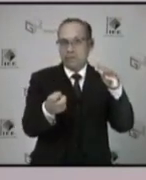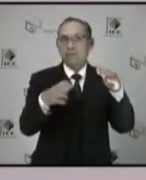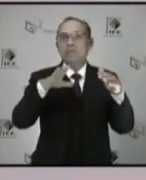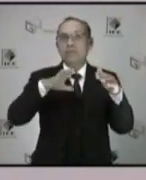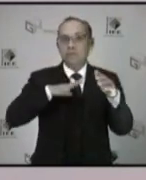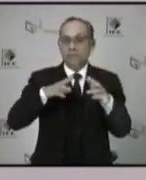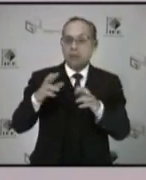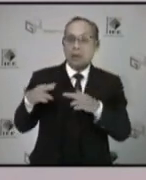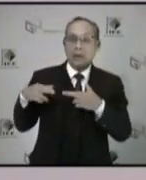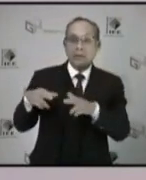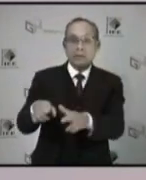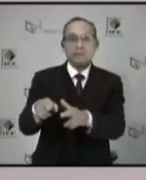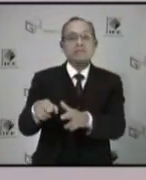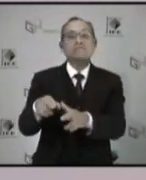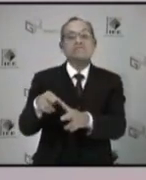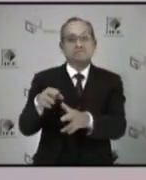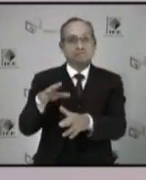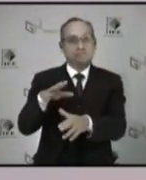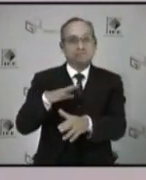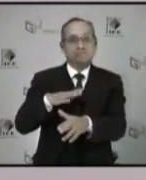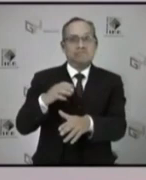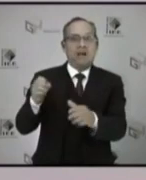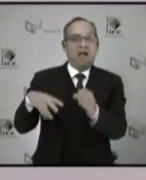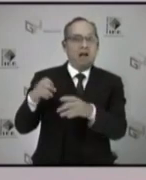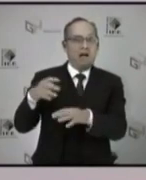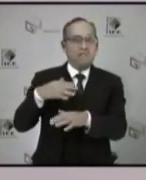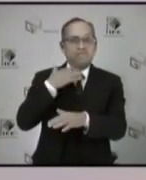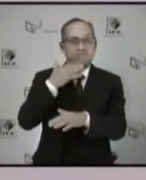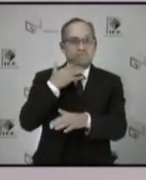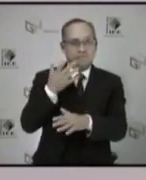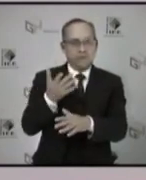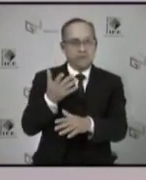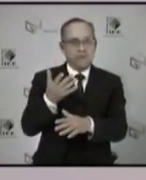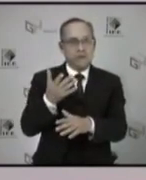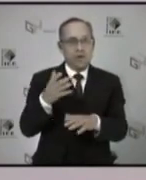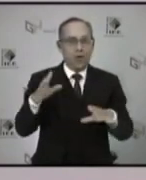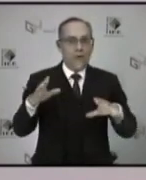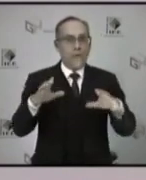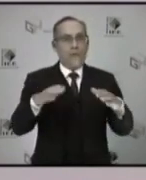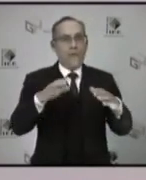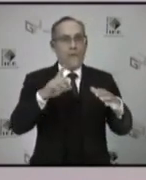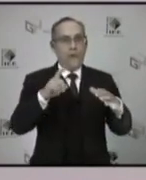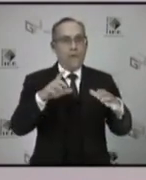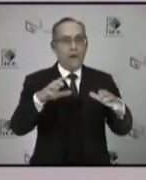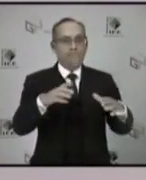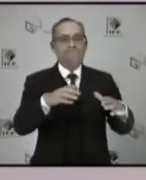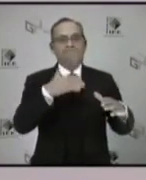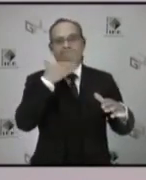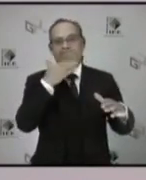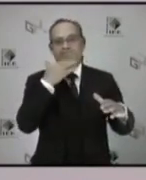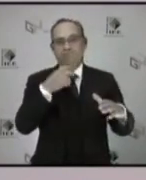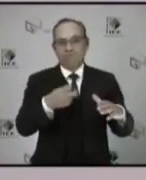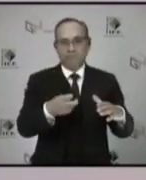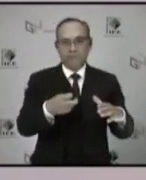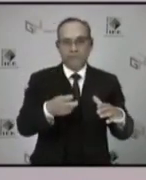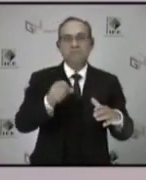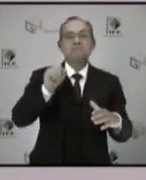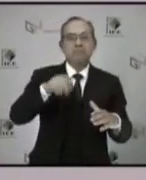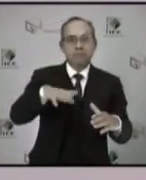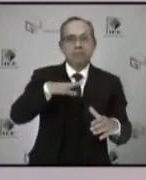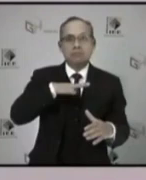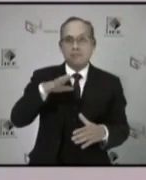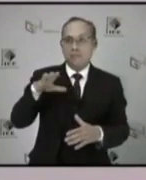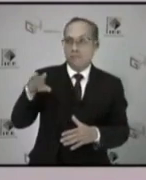ríos, presas y lagos, han derivado en la destrucción de nuestro medio ambiente y